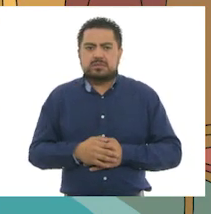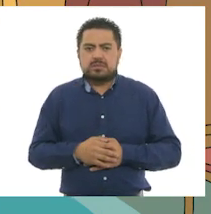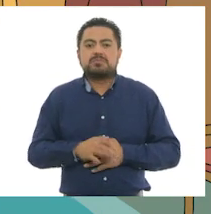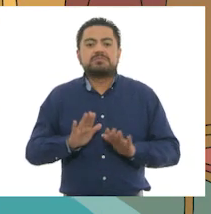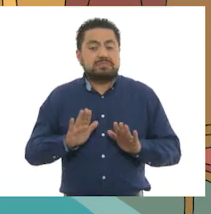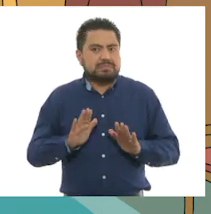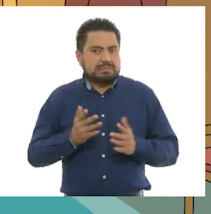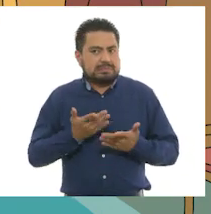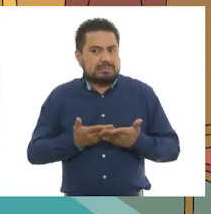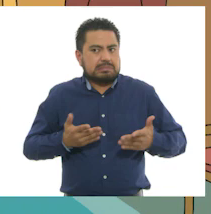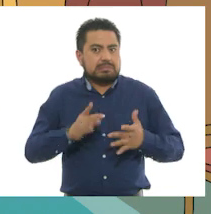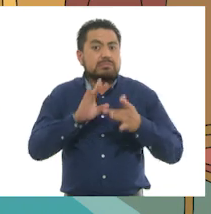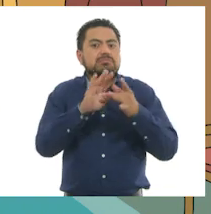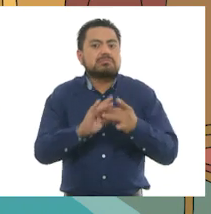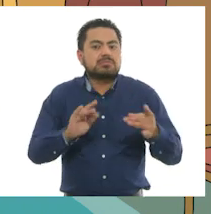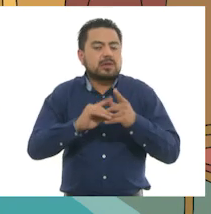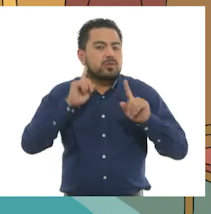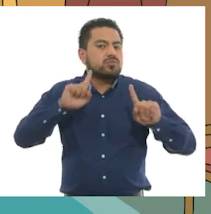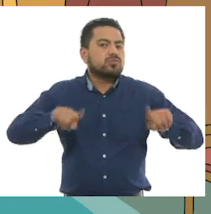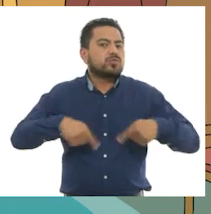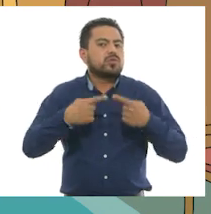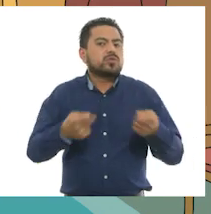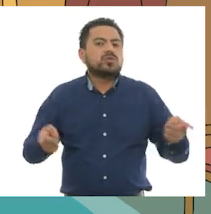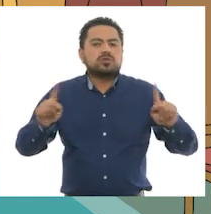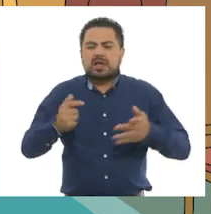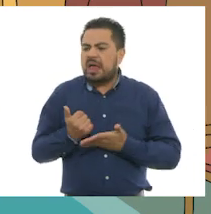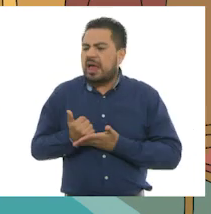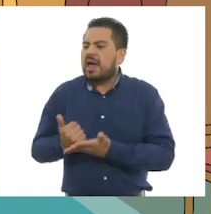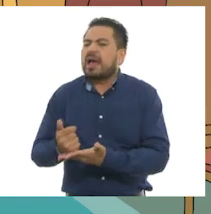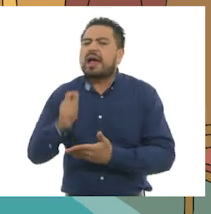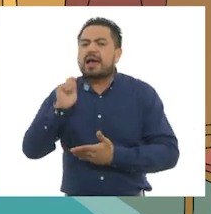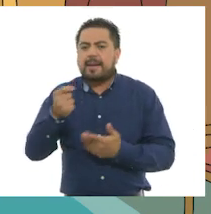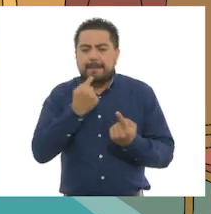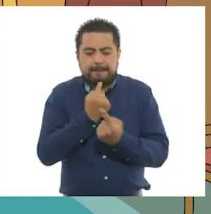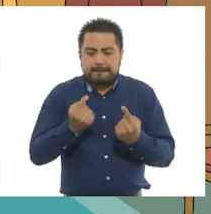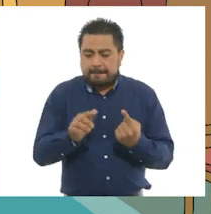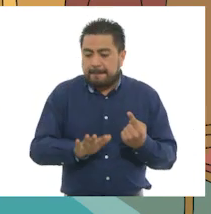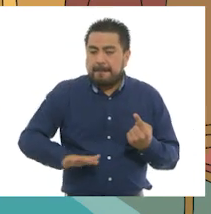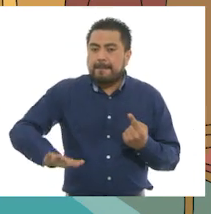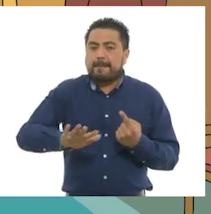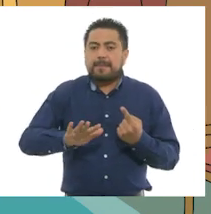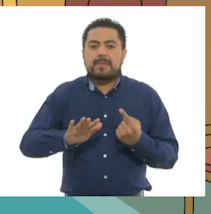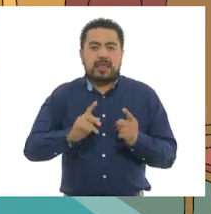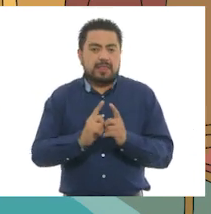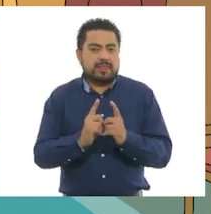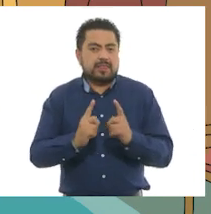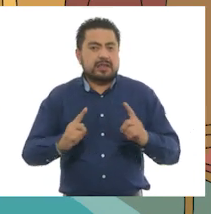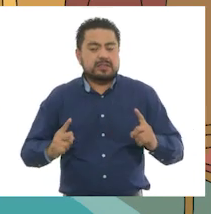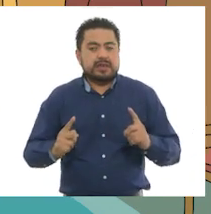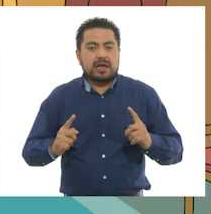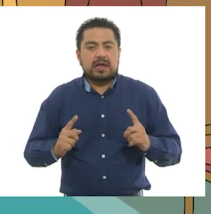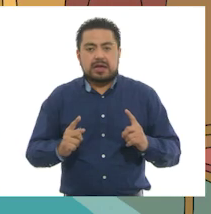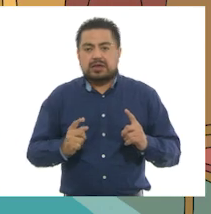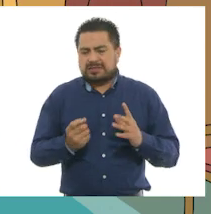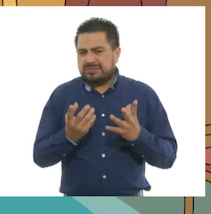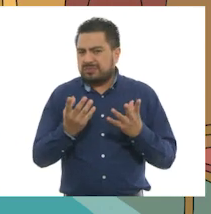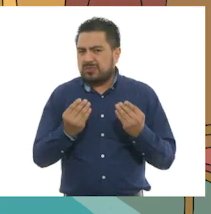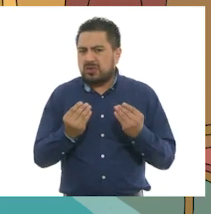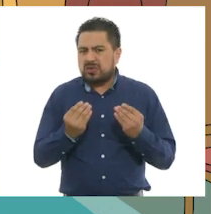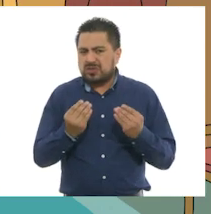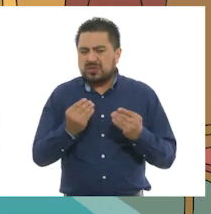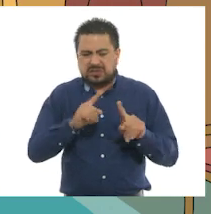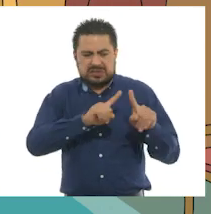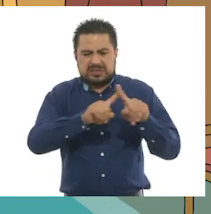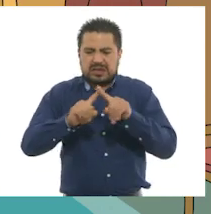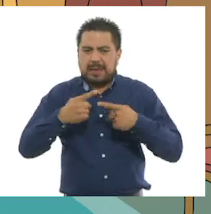pues resulta que la música les ayuda a los niños, a las niñas, a desarrollar muchísimas áreas